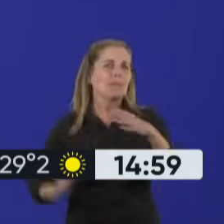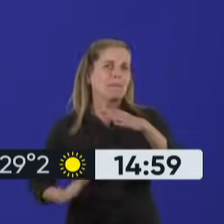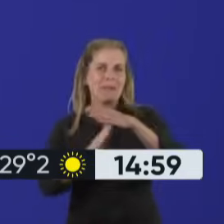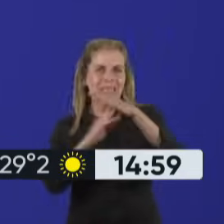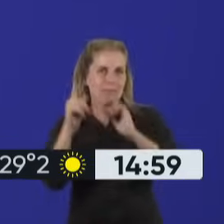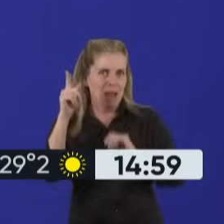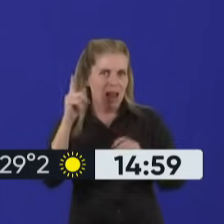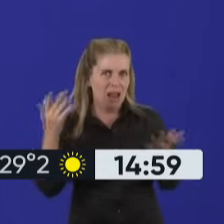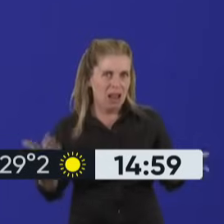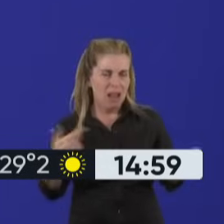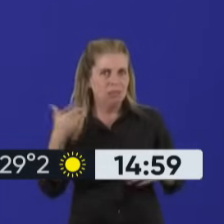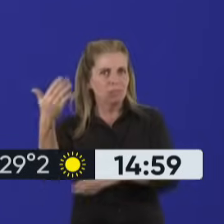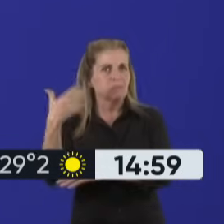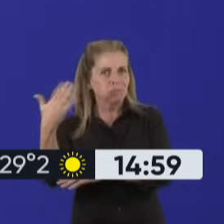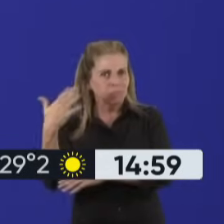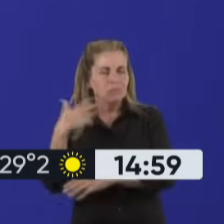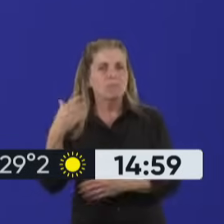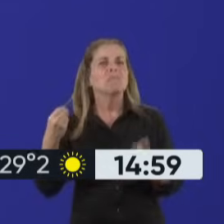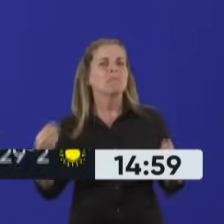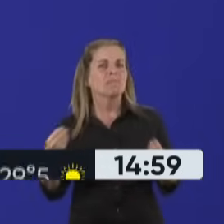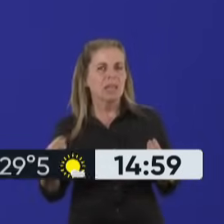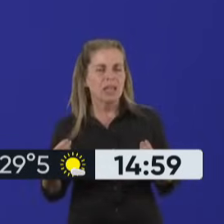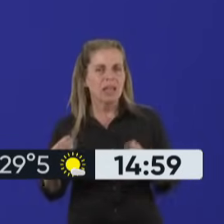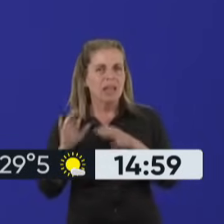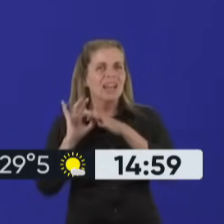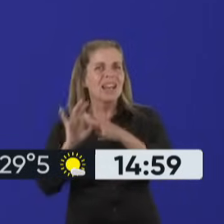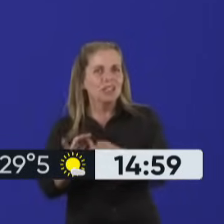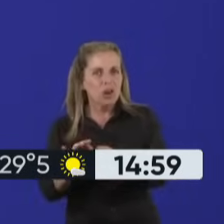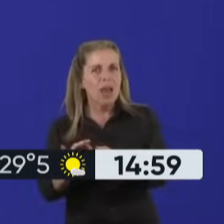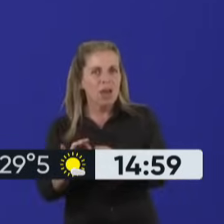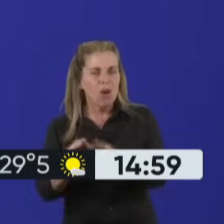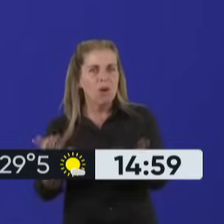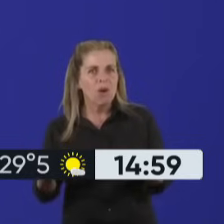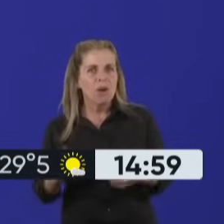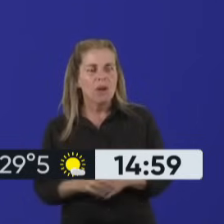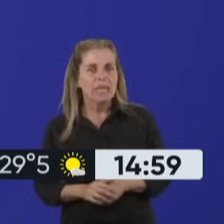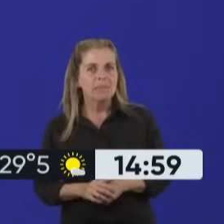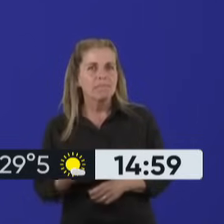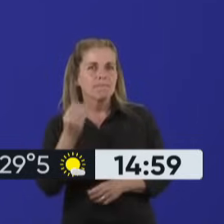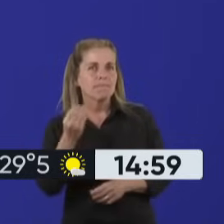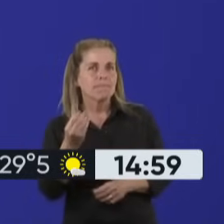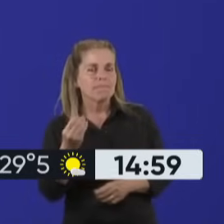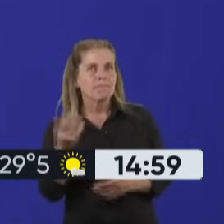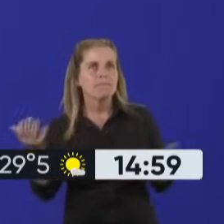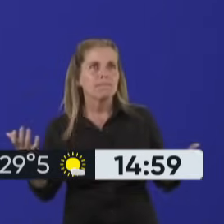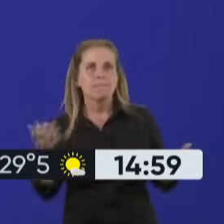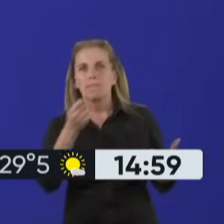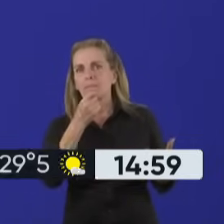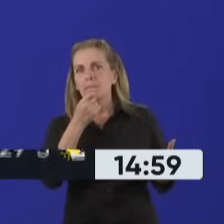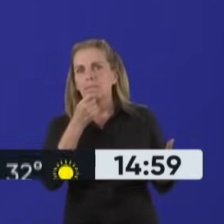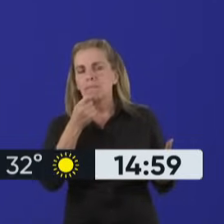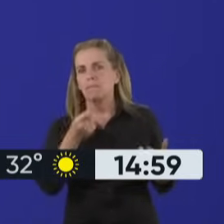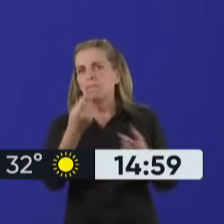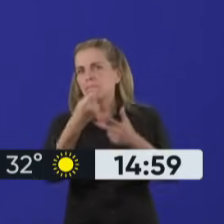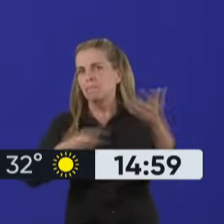de mi presentación tenían que ver con que no tenía sentido todos los escenarios